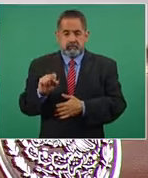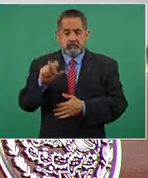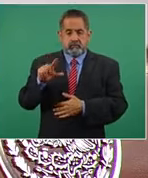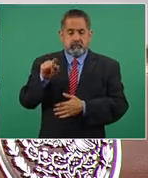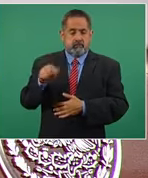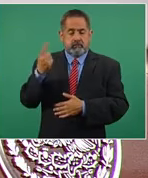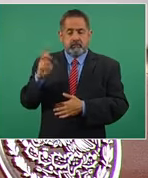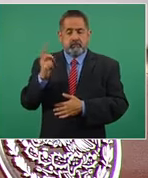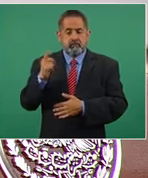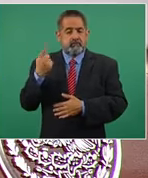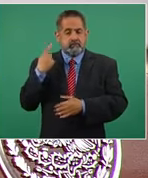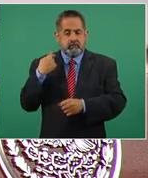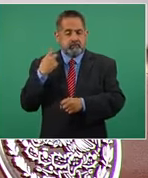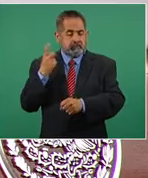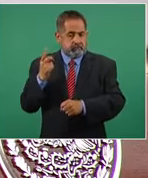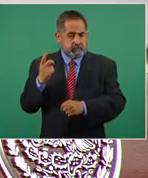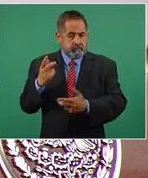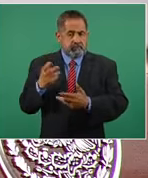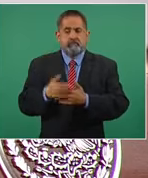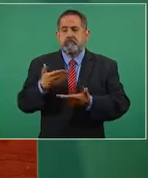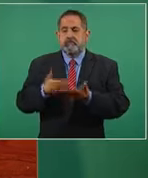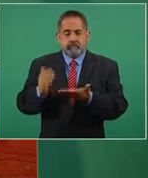68.1% en diciembre pasado y a